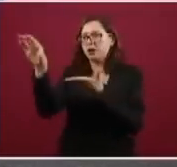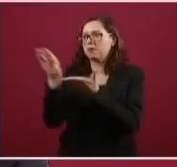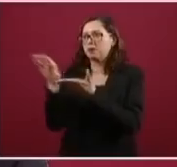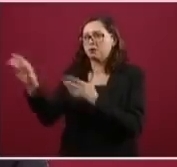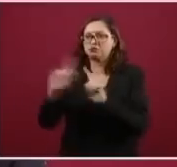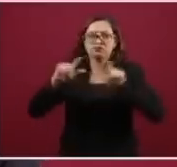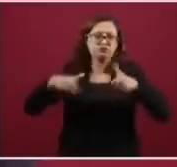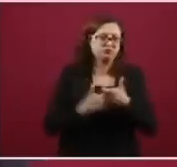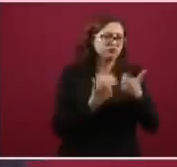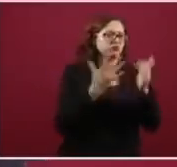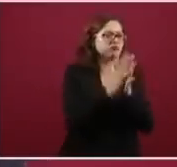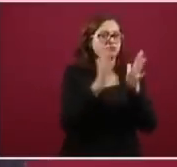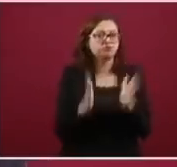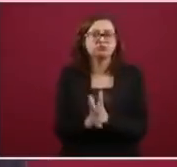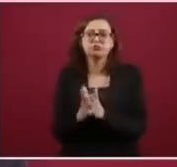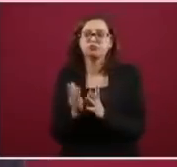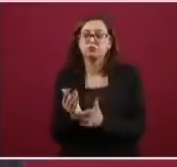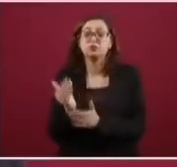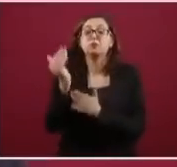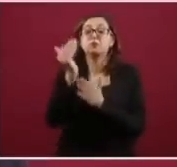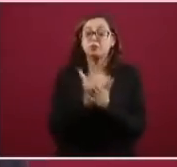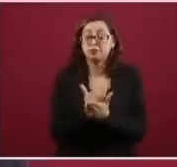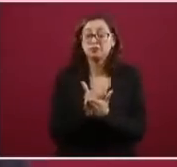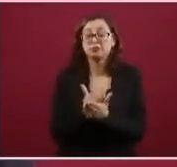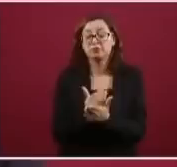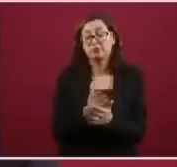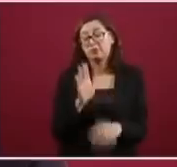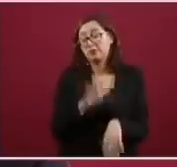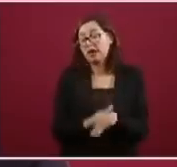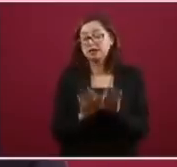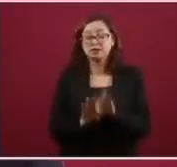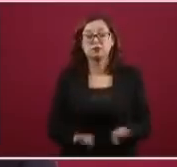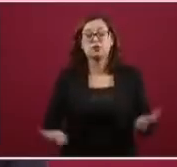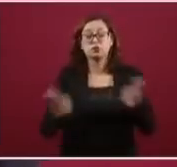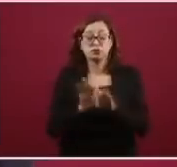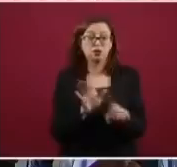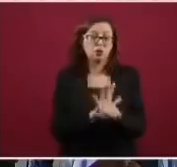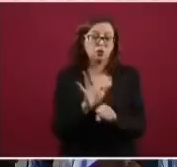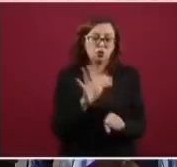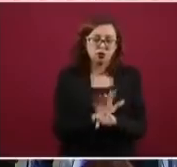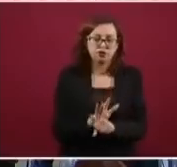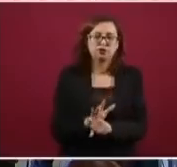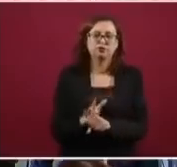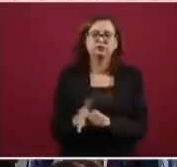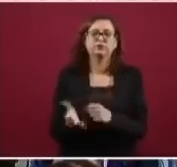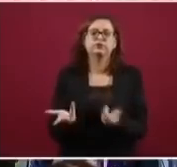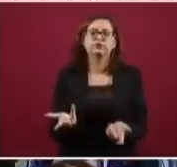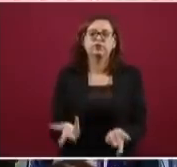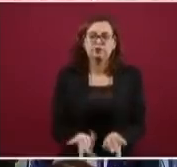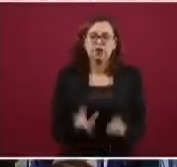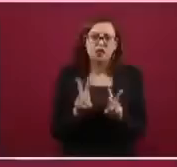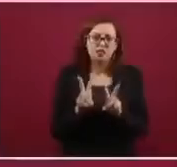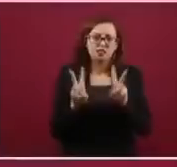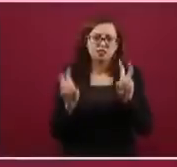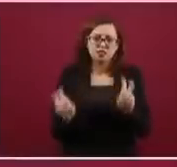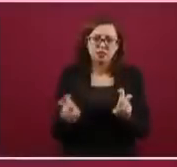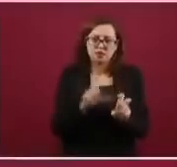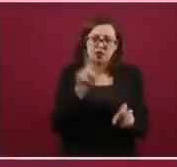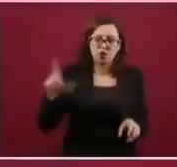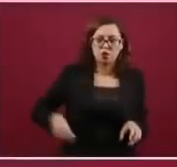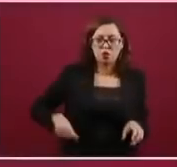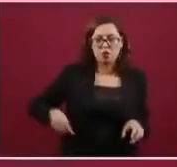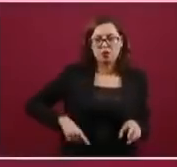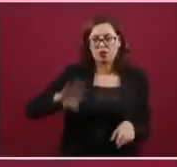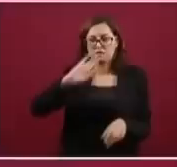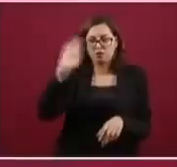hay una disminución muy muy pequeña la disminución más importante vienen los recursos que tienen que ver con él con el gobierno federal